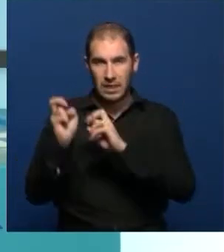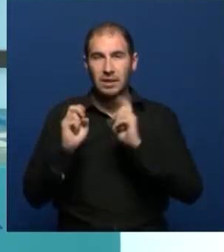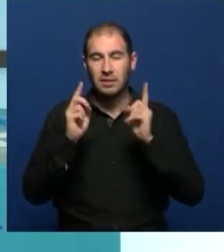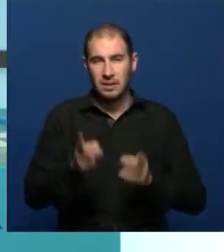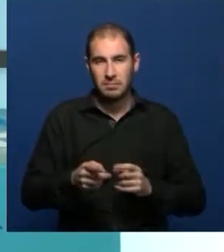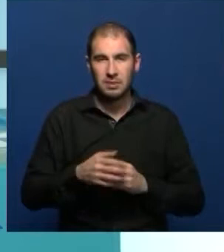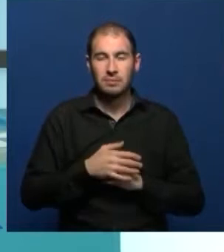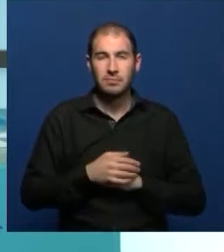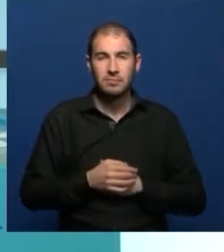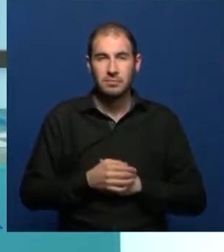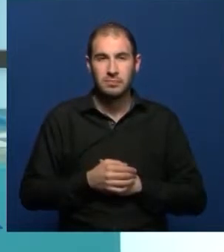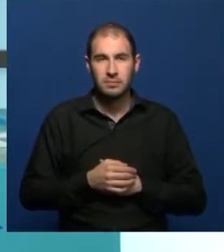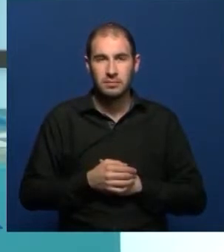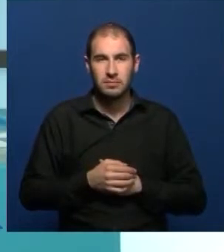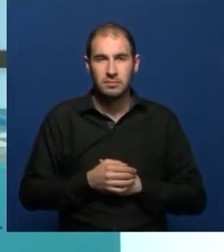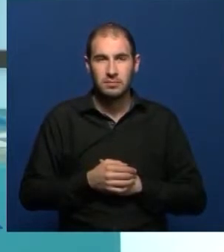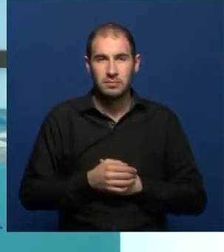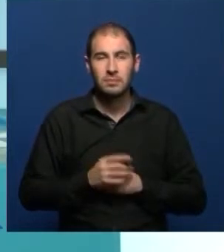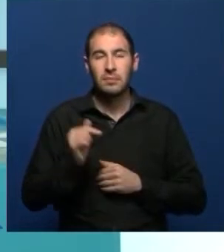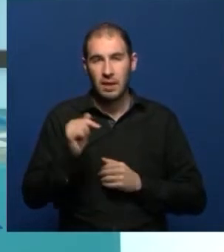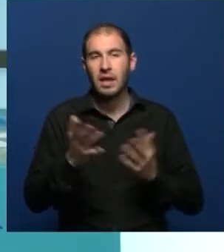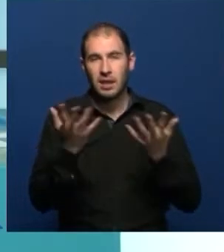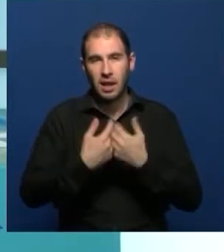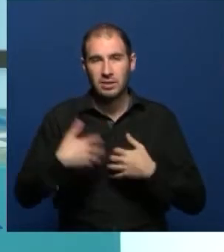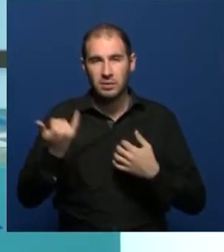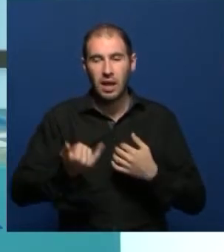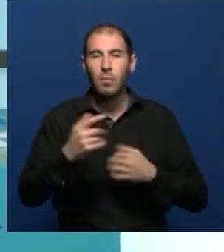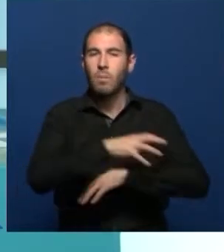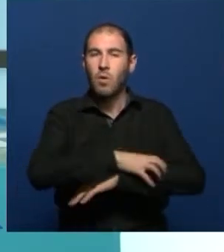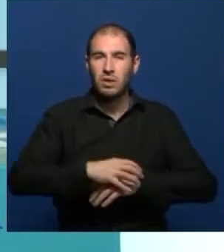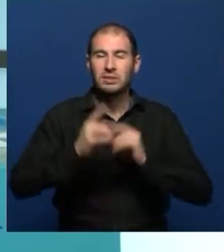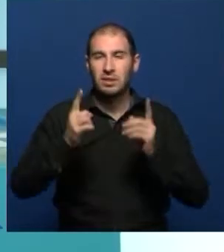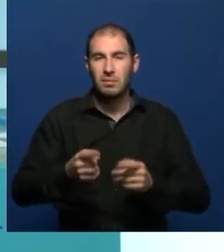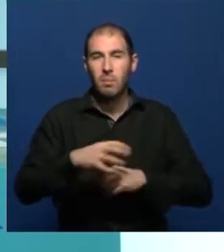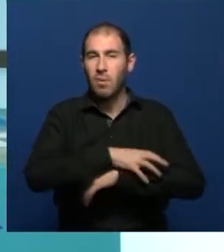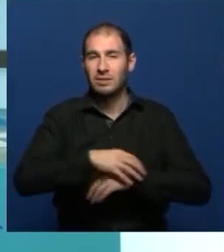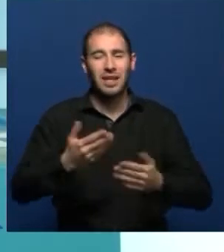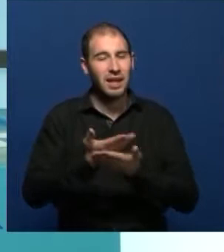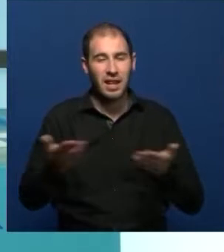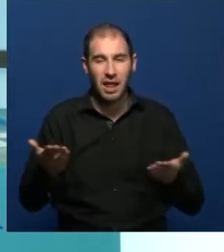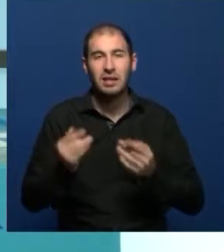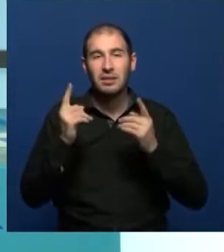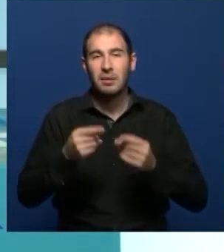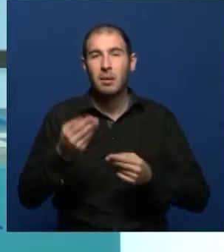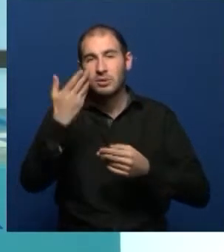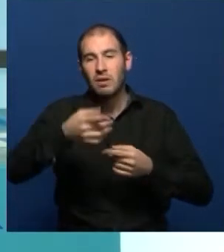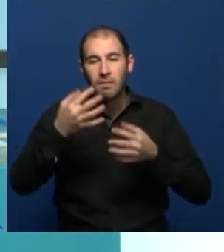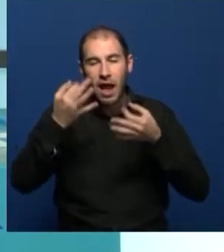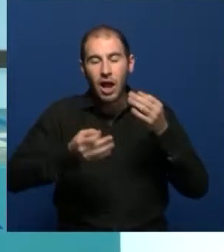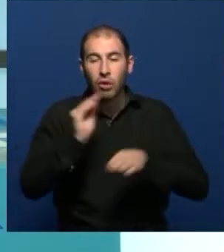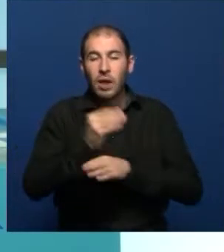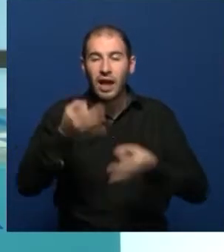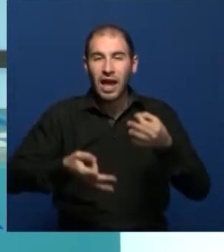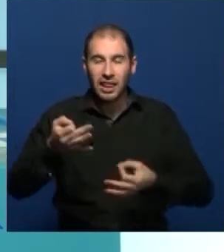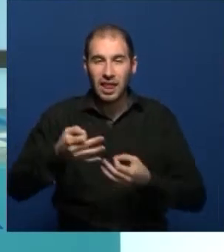estamos identificando tiene que ver con, y que está relacionado con la pobreza y con la pobreza estructural y con la calidad de los alimentos. Cuando